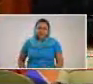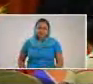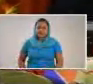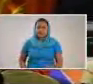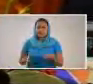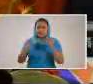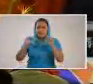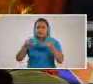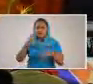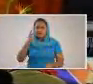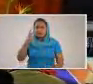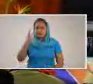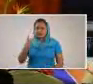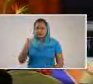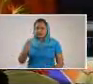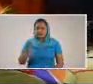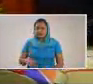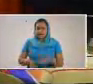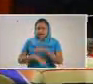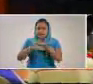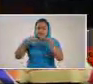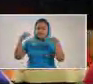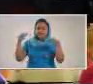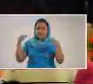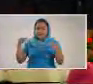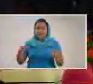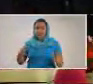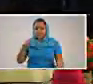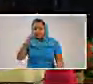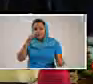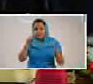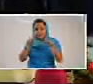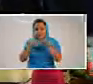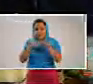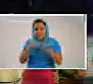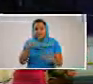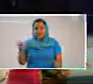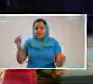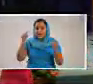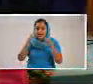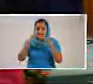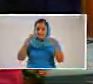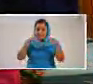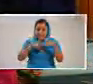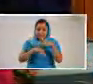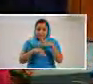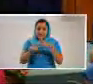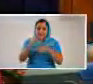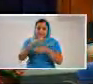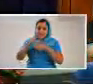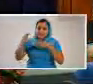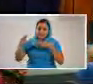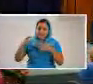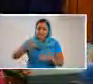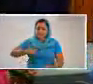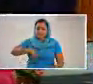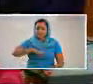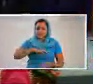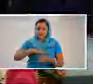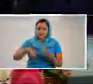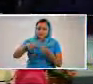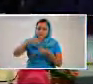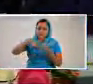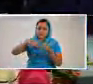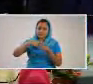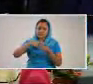que podamos ver hacia afuera, pero también hacia adentro, y que las cosas que nos rodean,